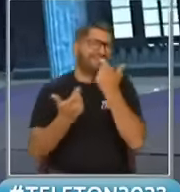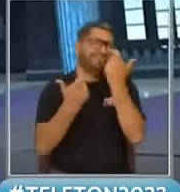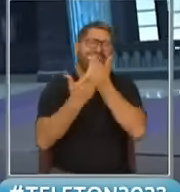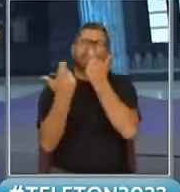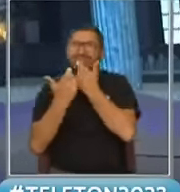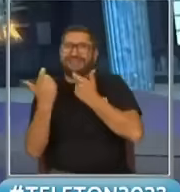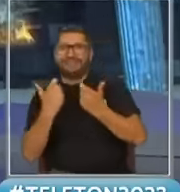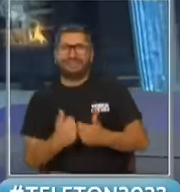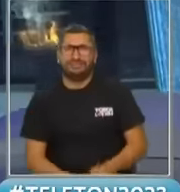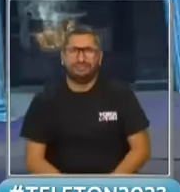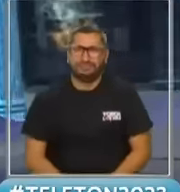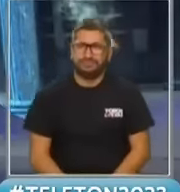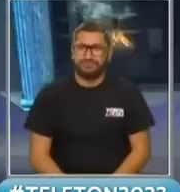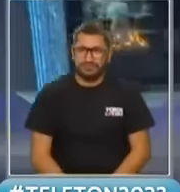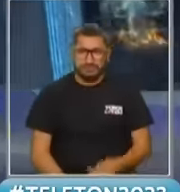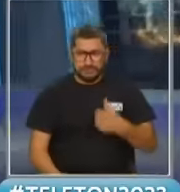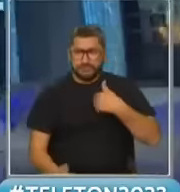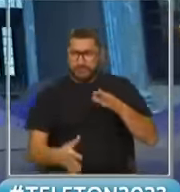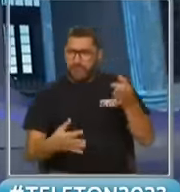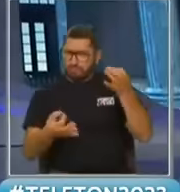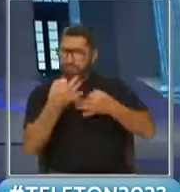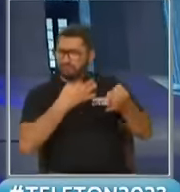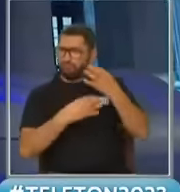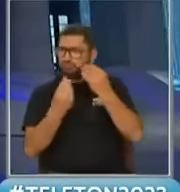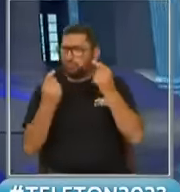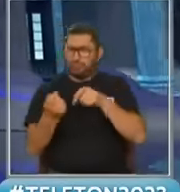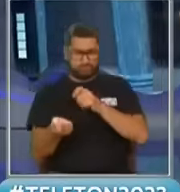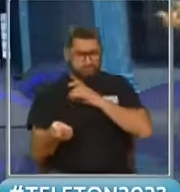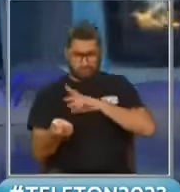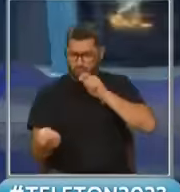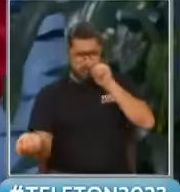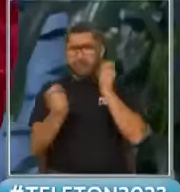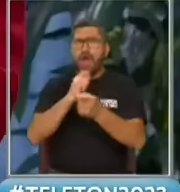¡Ay! ¡Han dicho que Chile cambió!